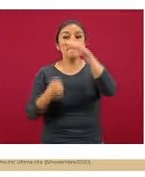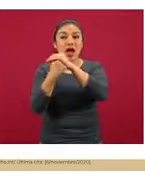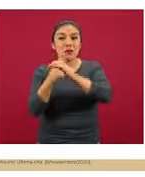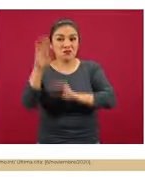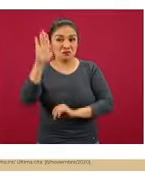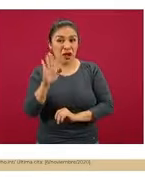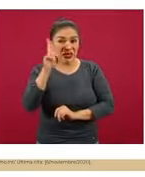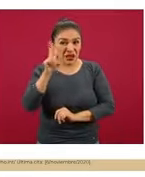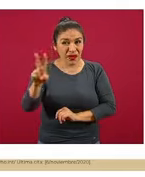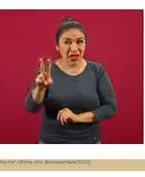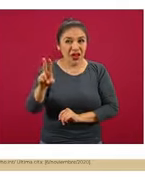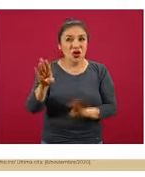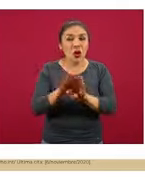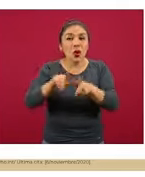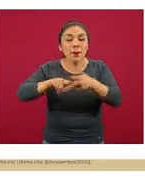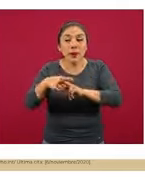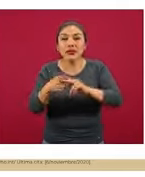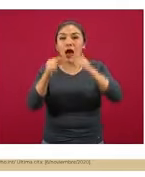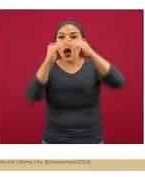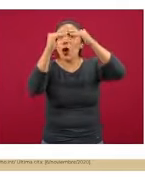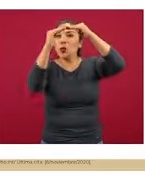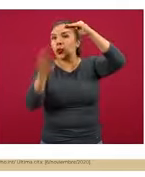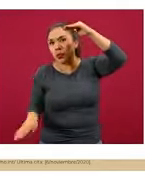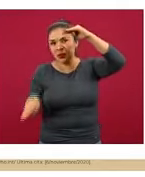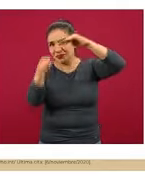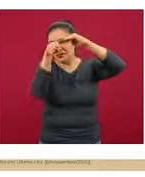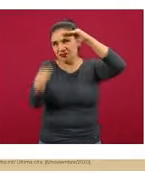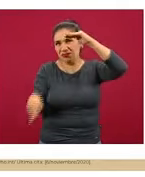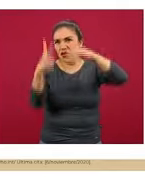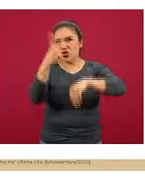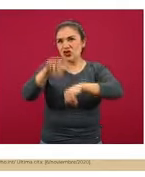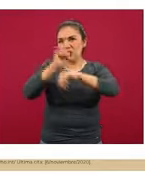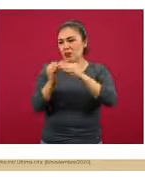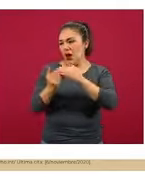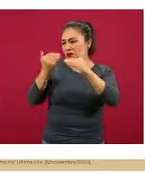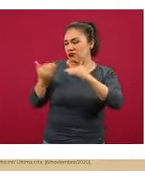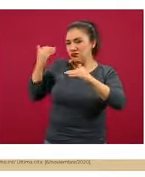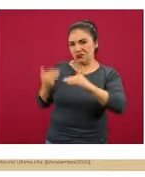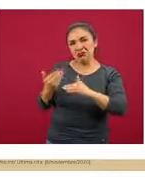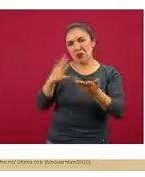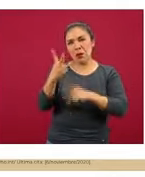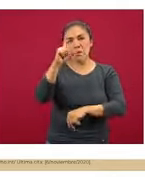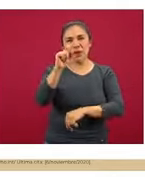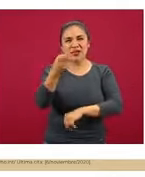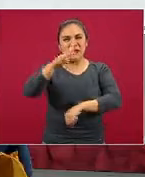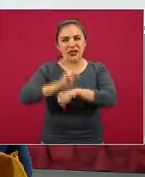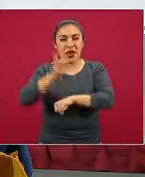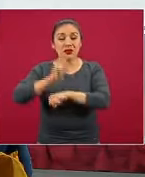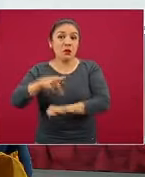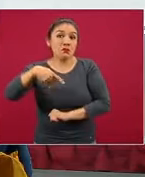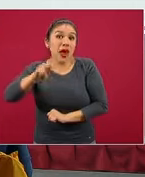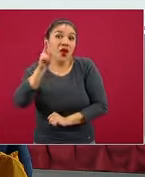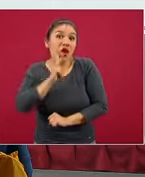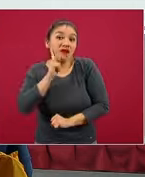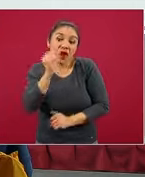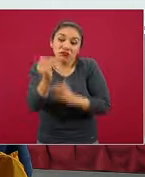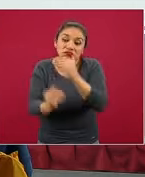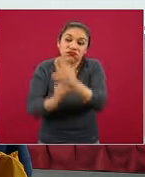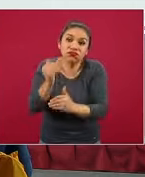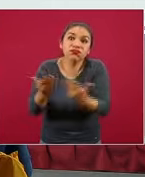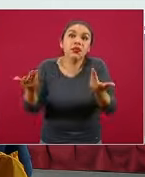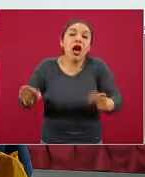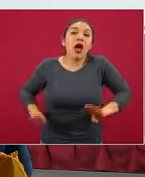dado a esta caída que vemos en las últimas dos semanas, 20 días. Sin embargo, pues vamos a ver, en la medida como se